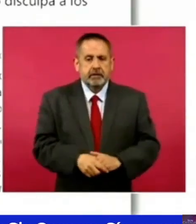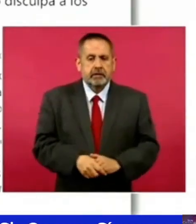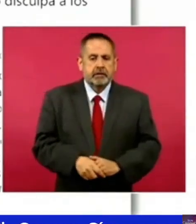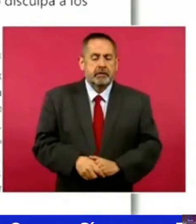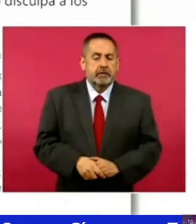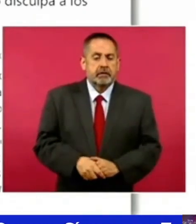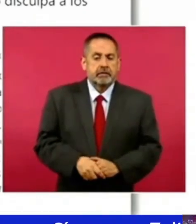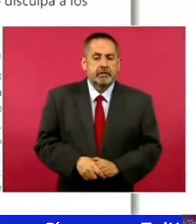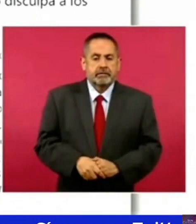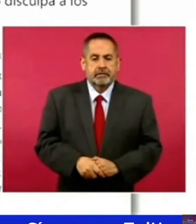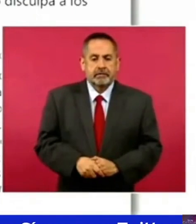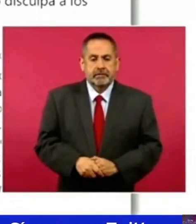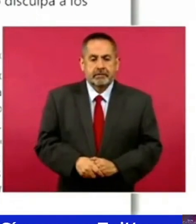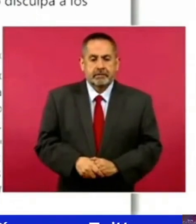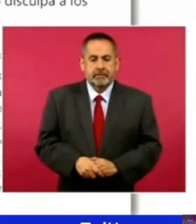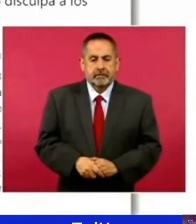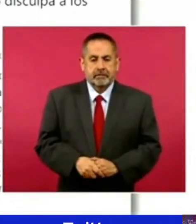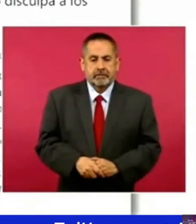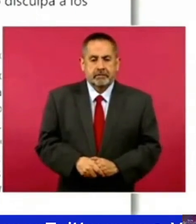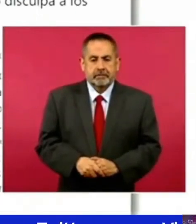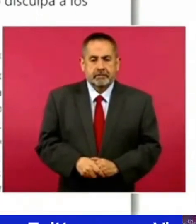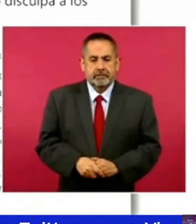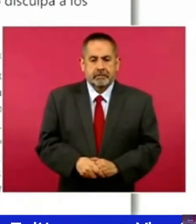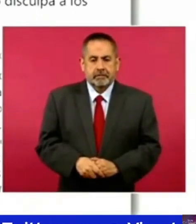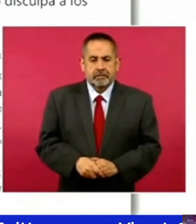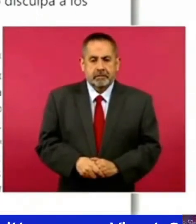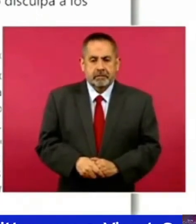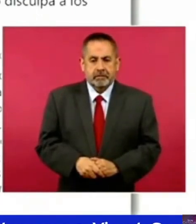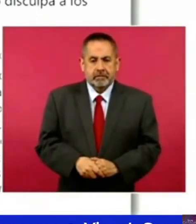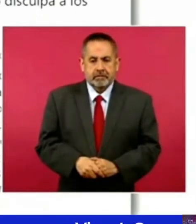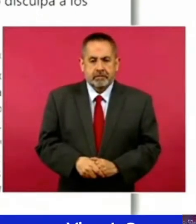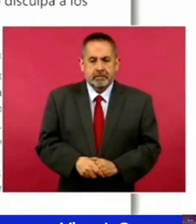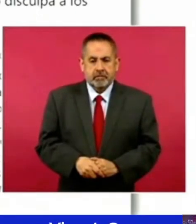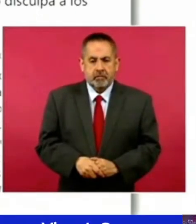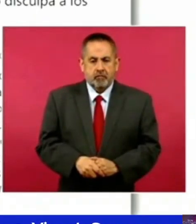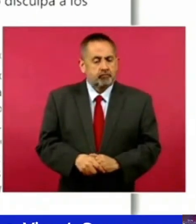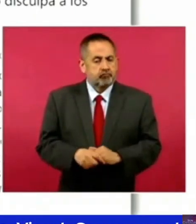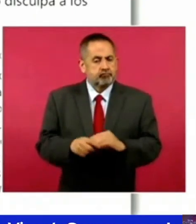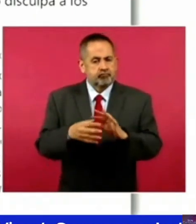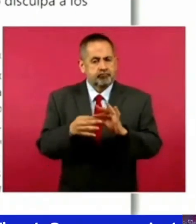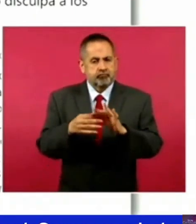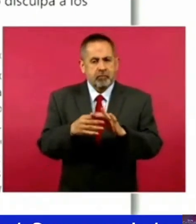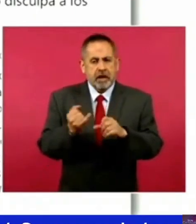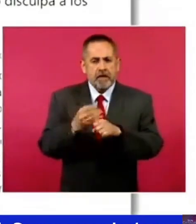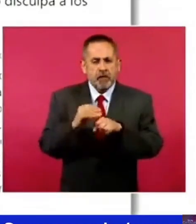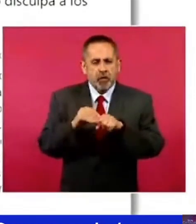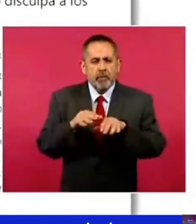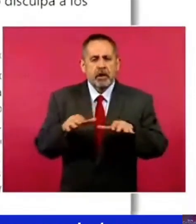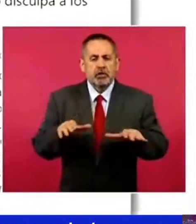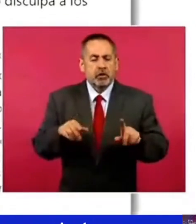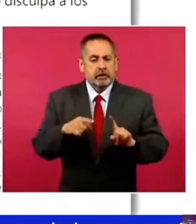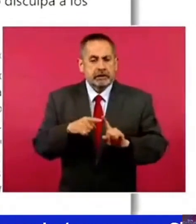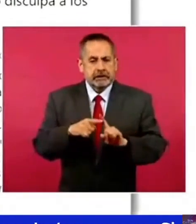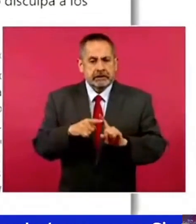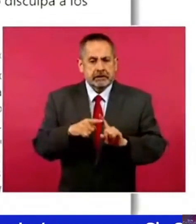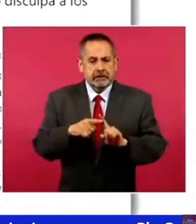Respecto a la errata, la aclaración y la información proporcionada, por supuesto,